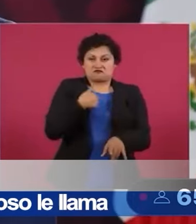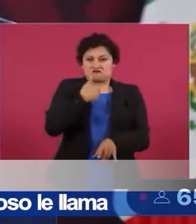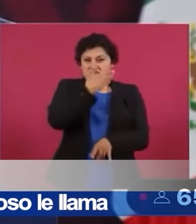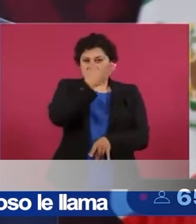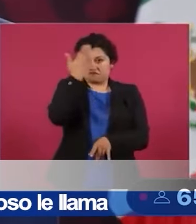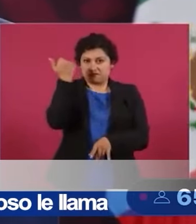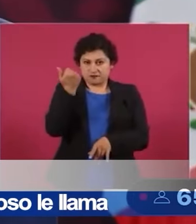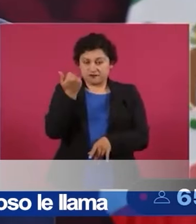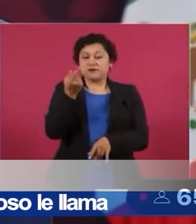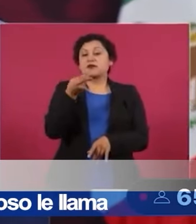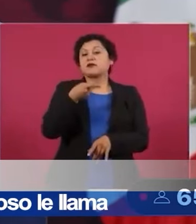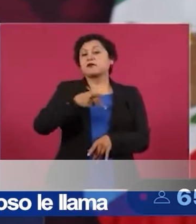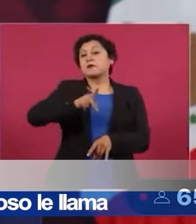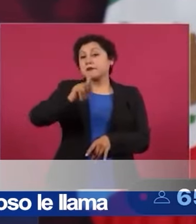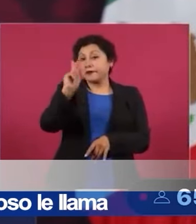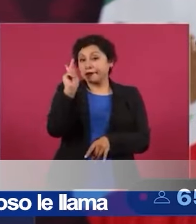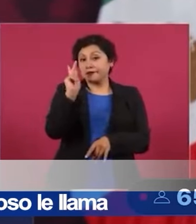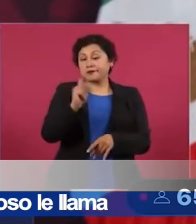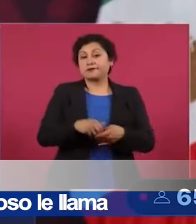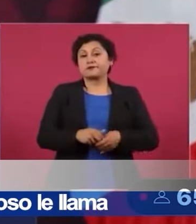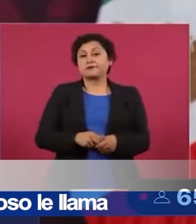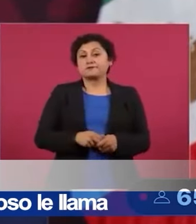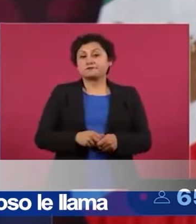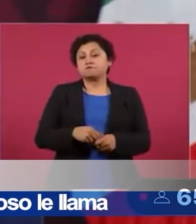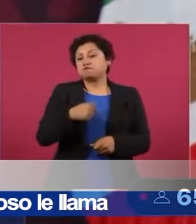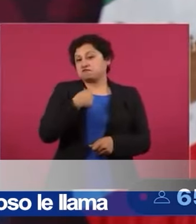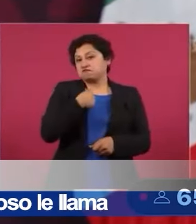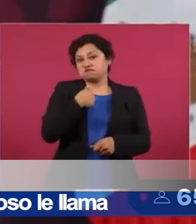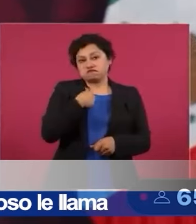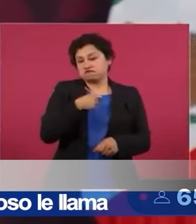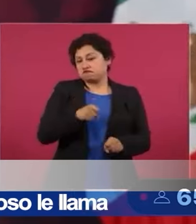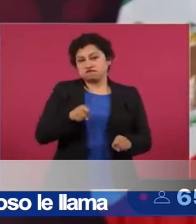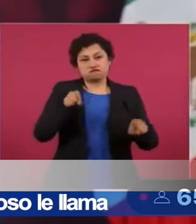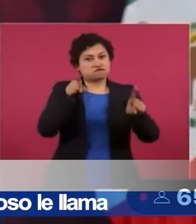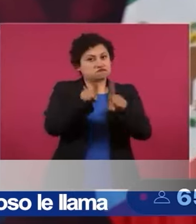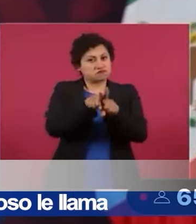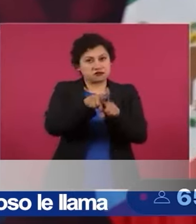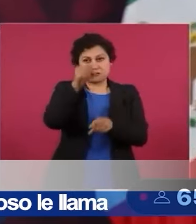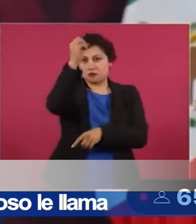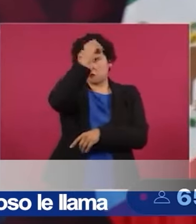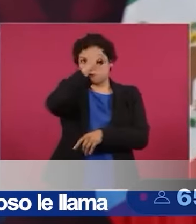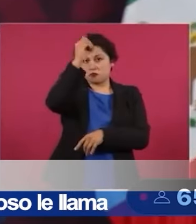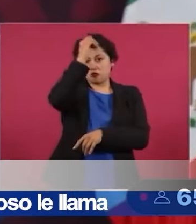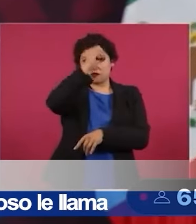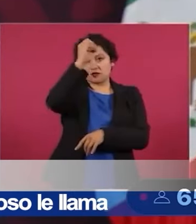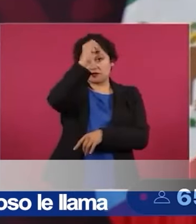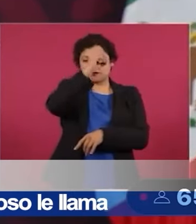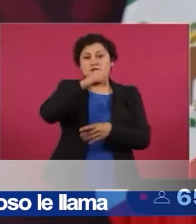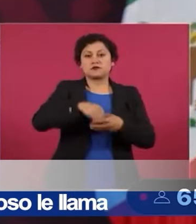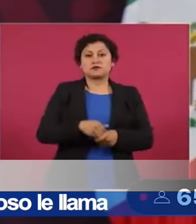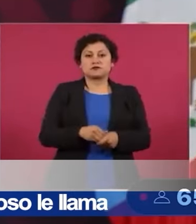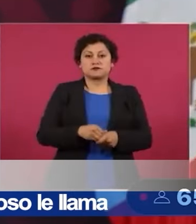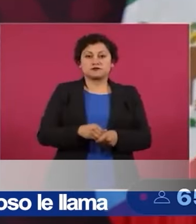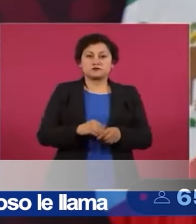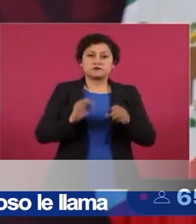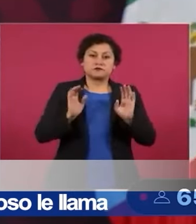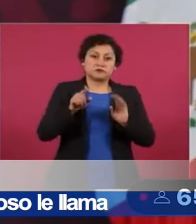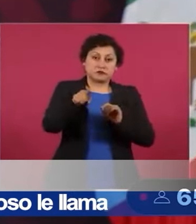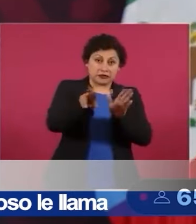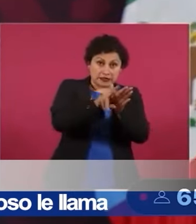sí este sostengo que hay de parte de